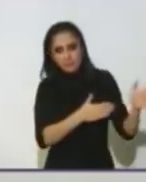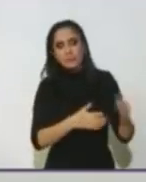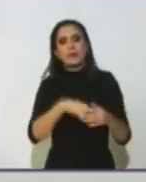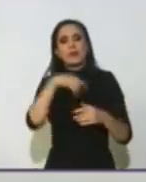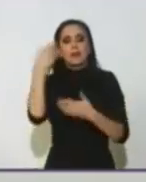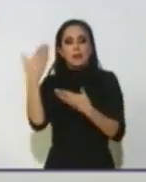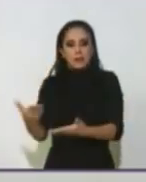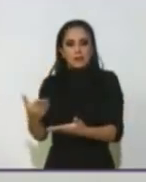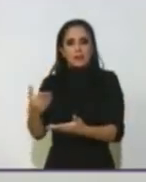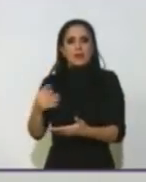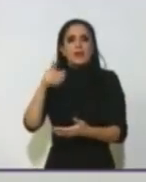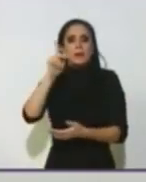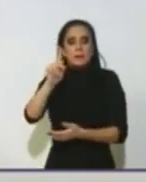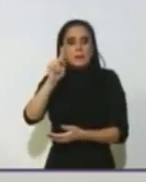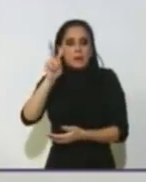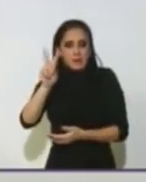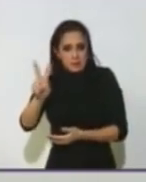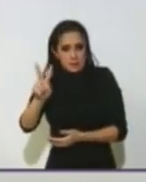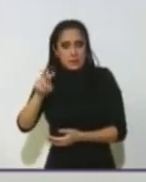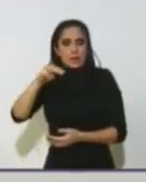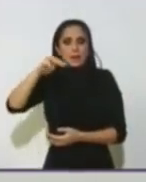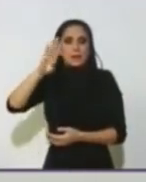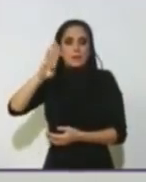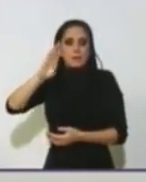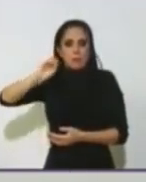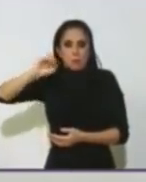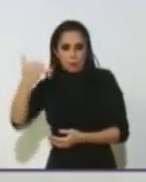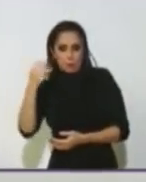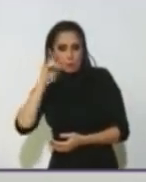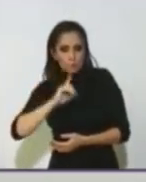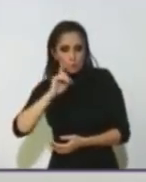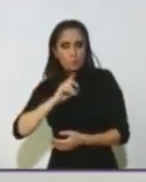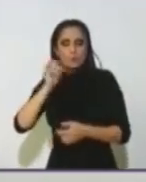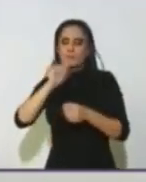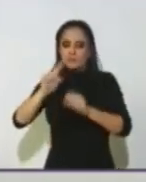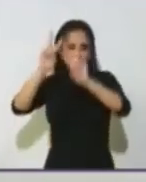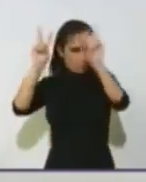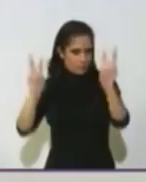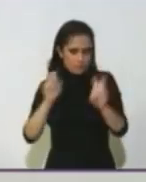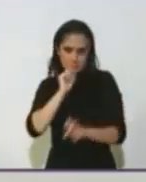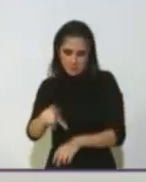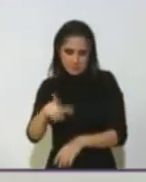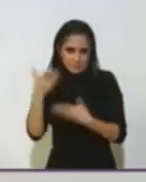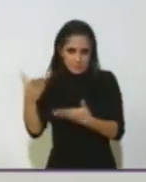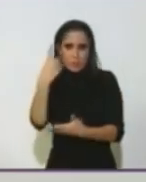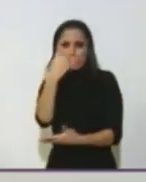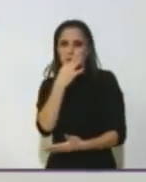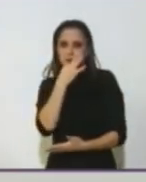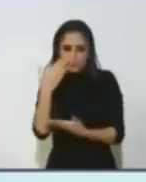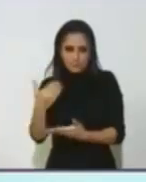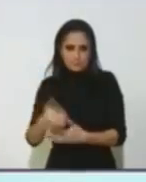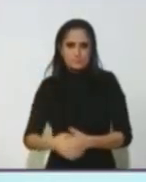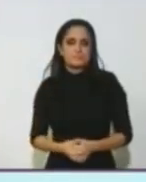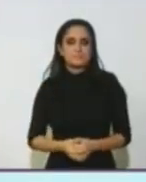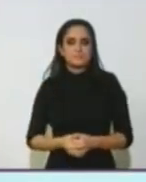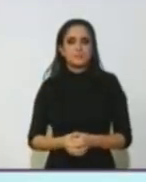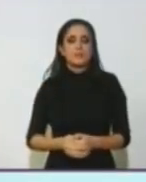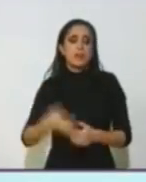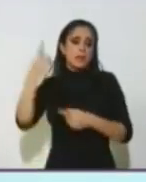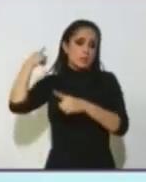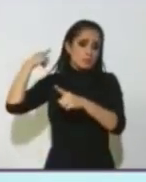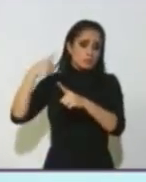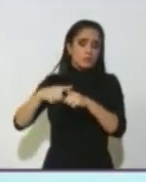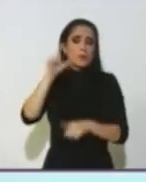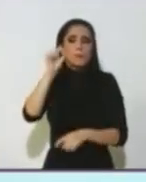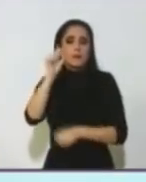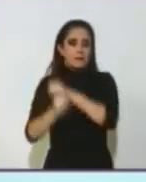partido verde ecologista de méxico mariana boy el mismo tema urbanismo estabilidad un minuto delante marion durante los últimos